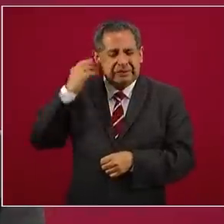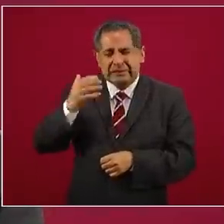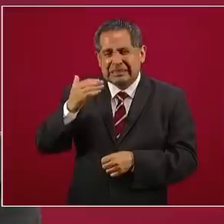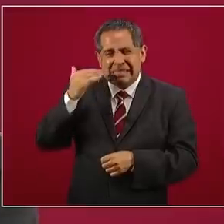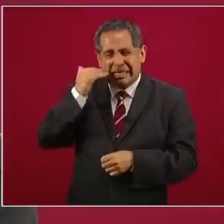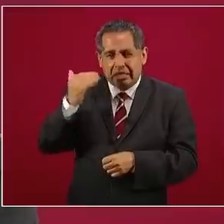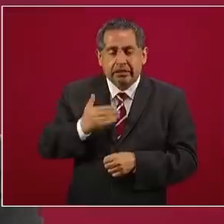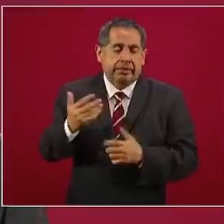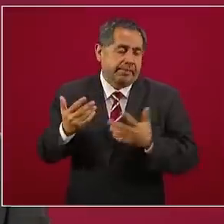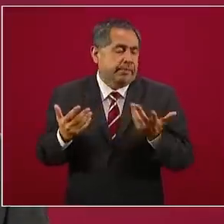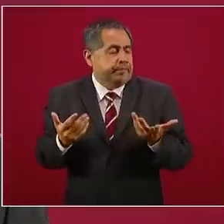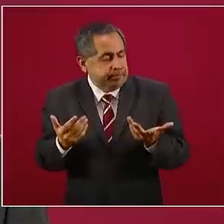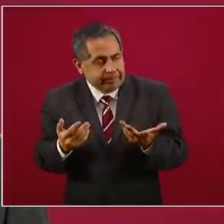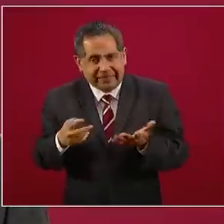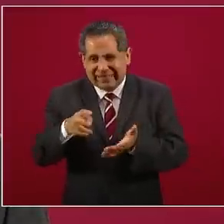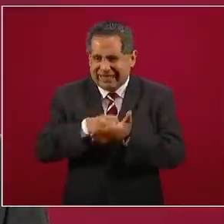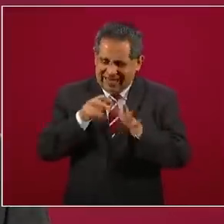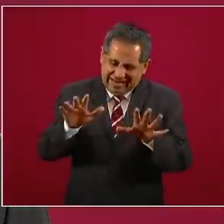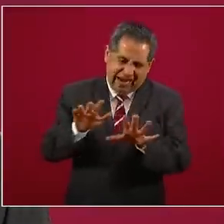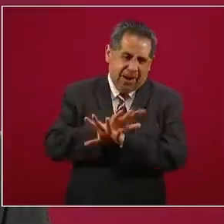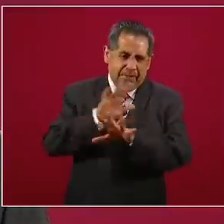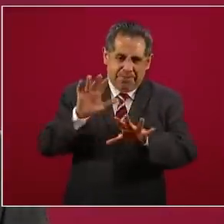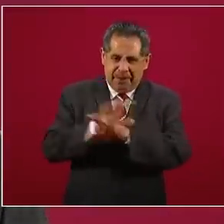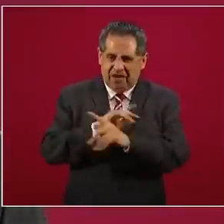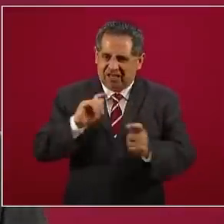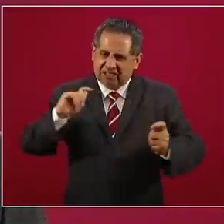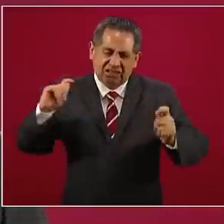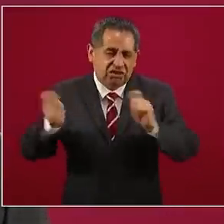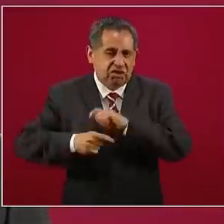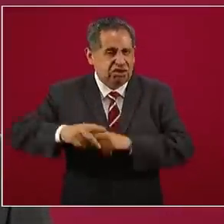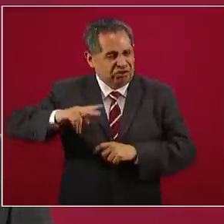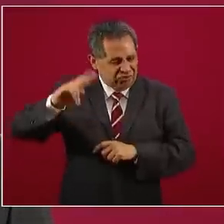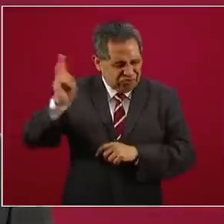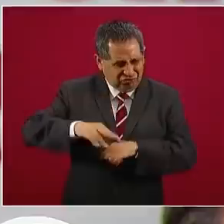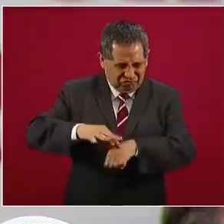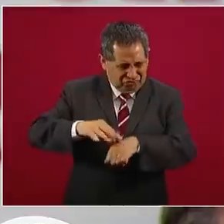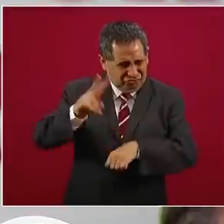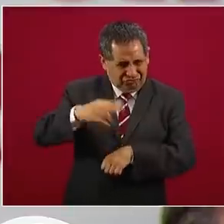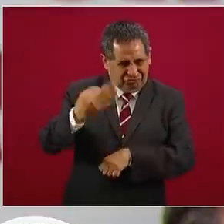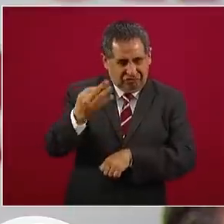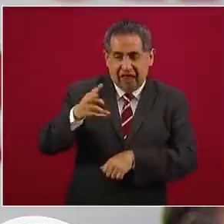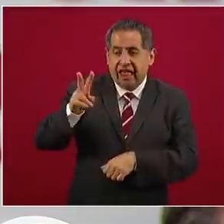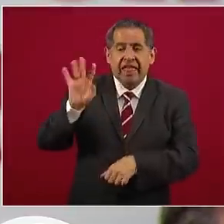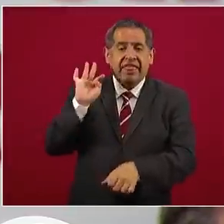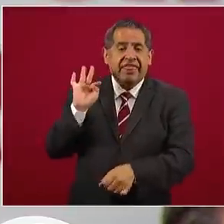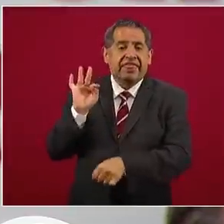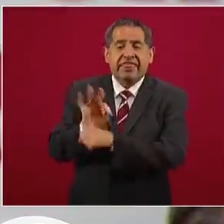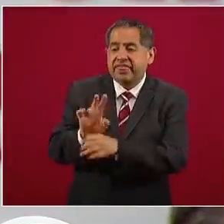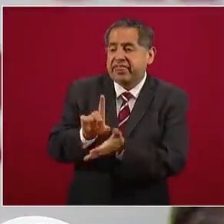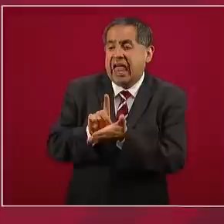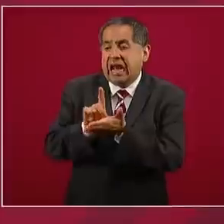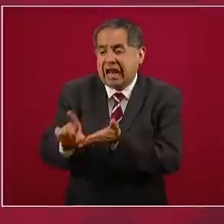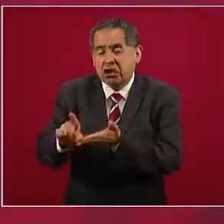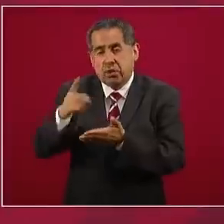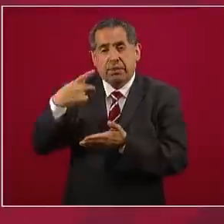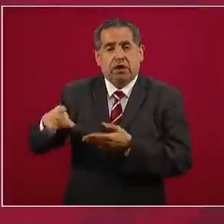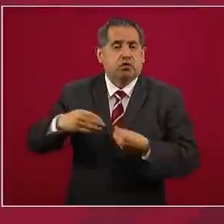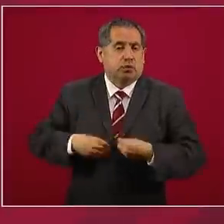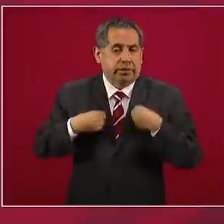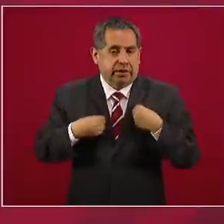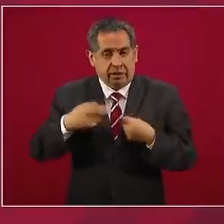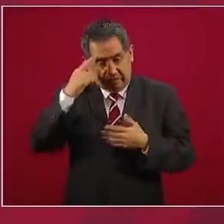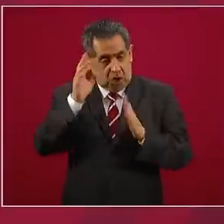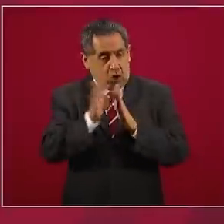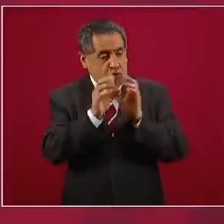la necesidad de lograr que se haga realidad el derecho a la protección de la salud. Este fue consagrado